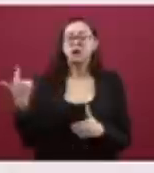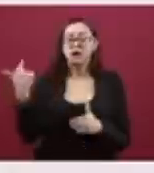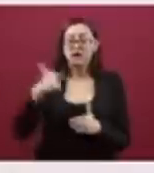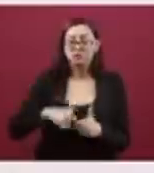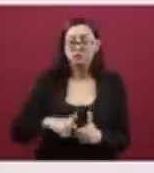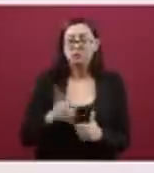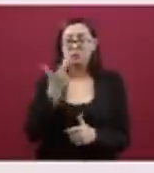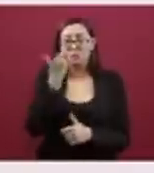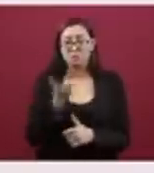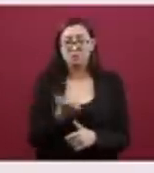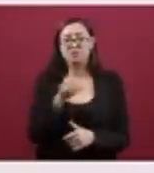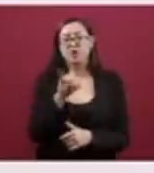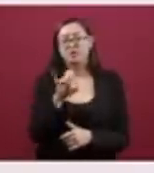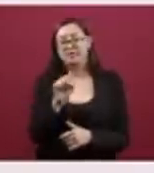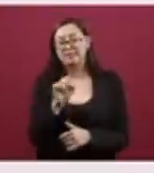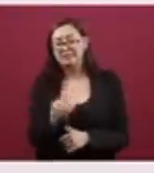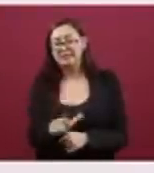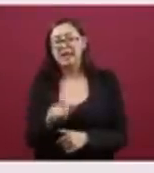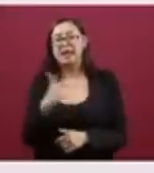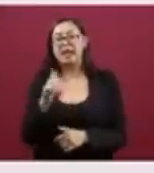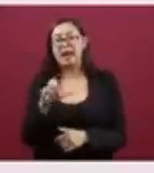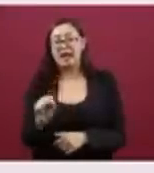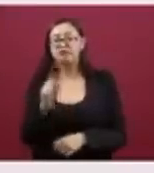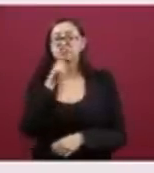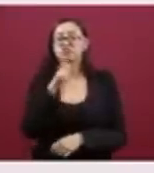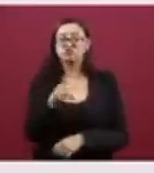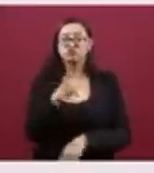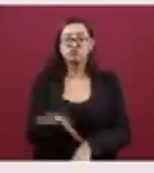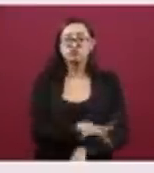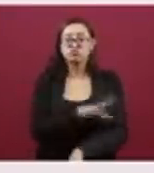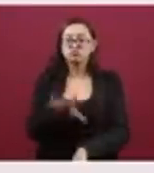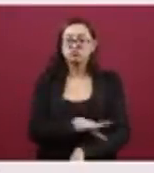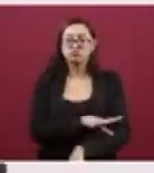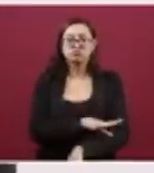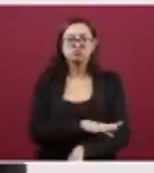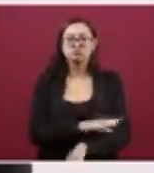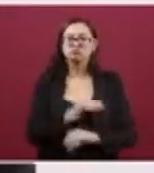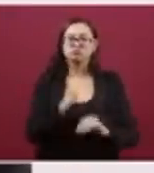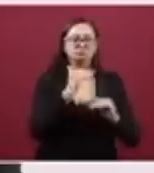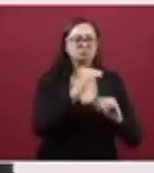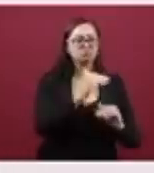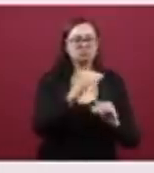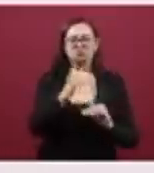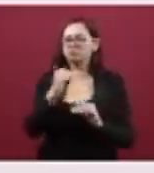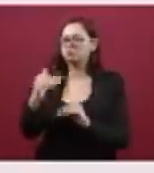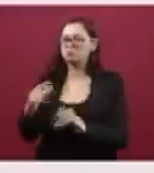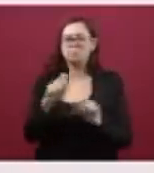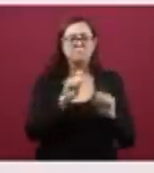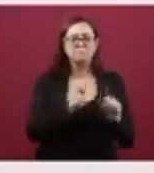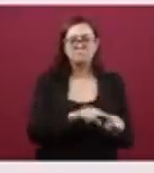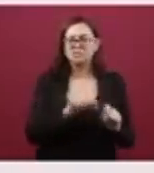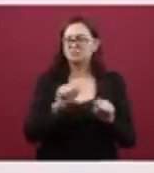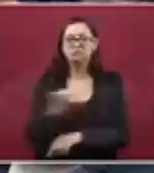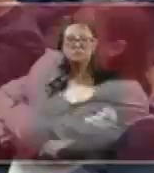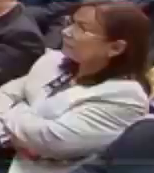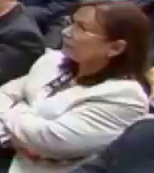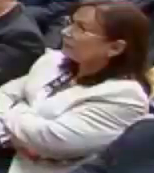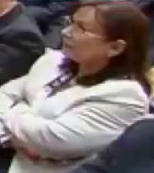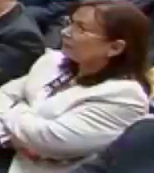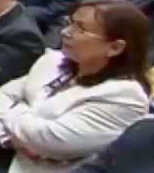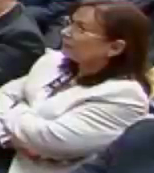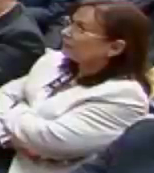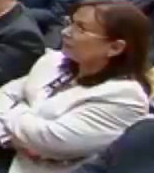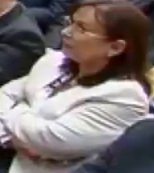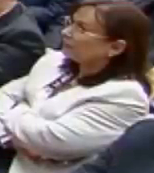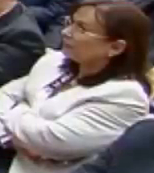gasolinas, el diésel, el gas y la luz, será el mismo en términos reales en todo el año. En